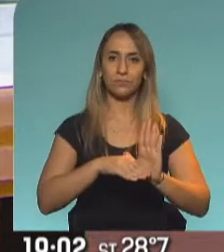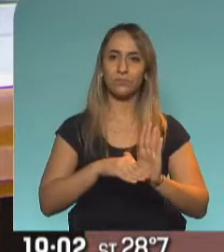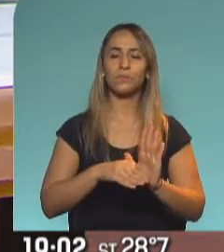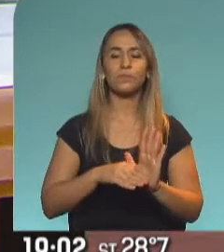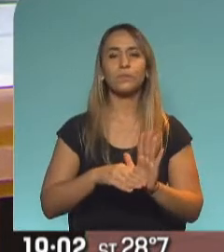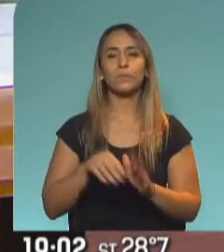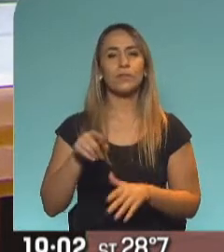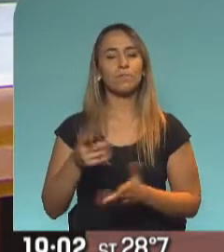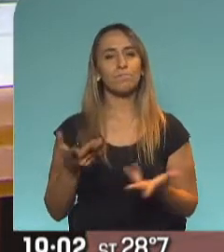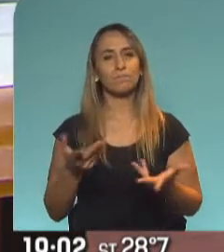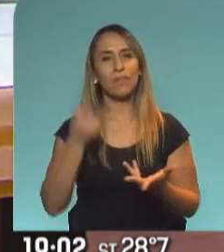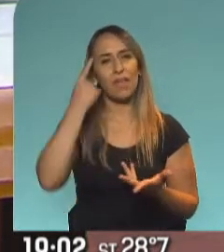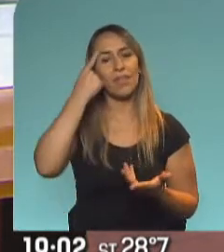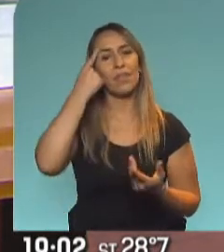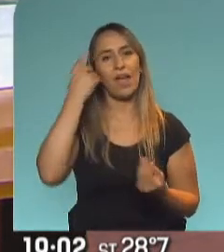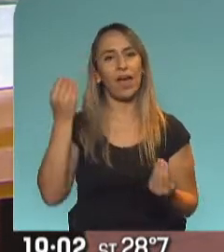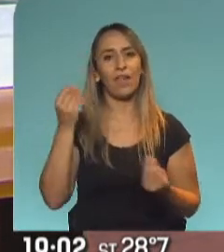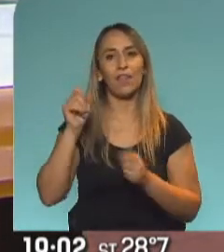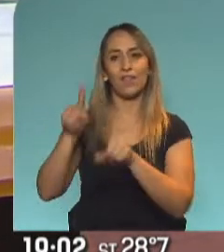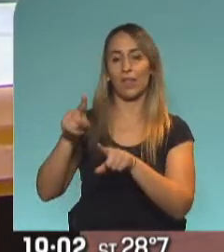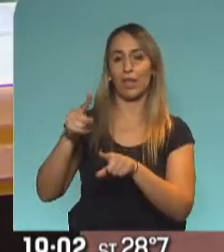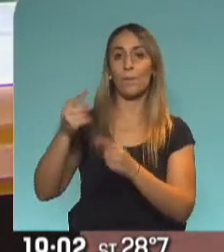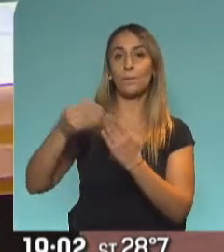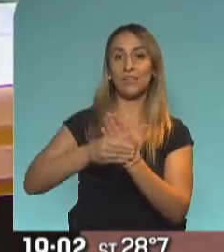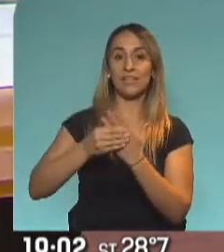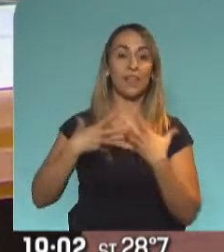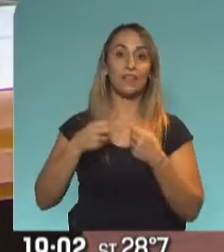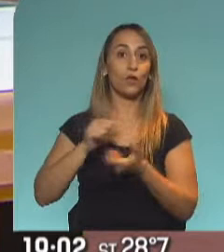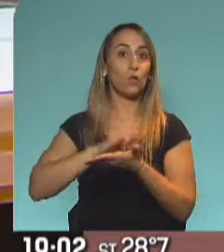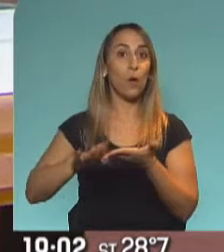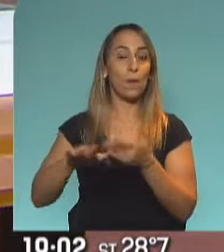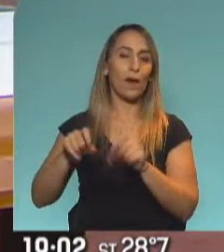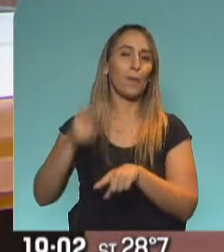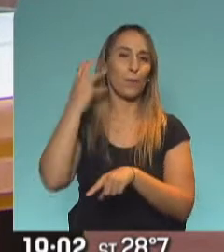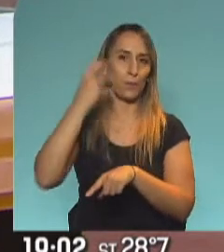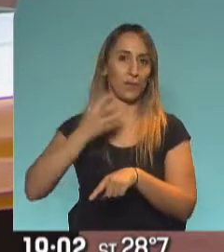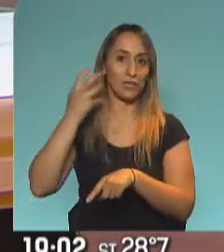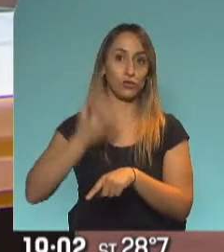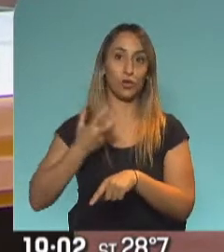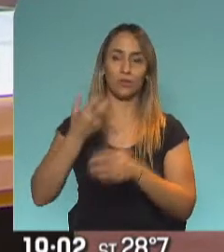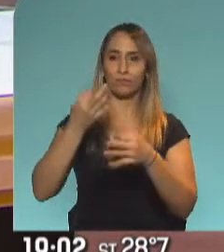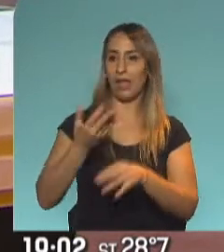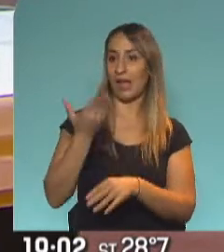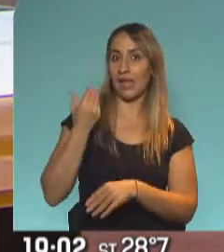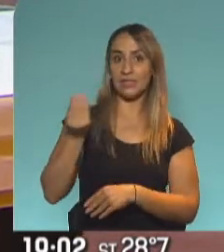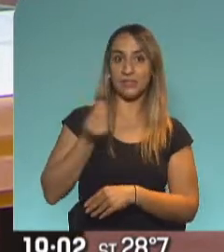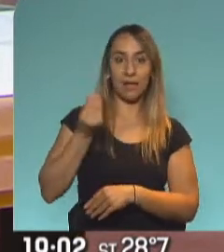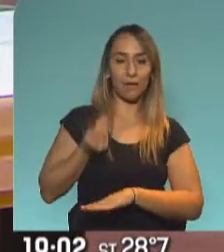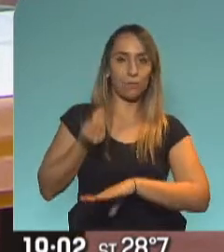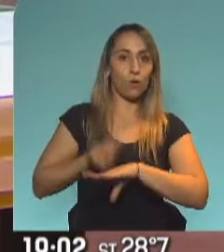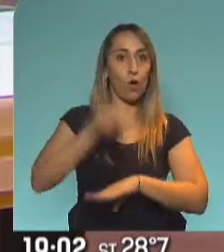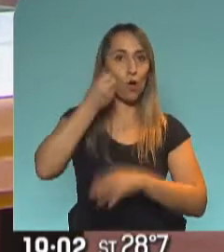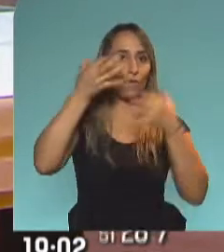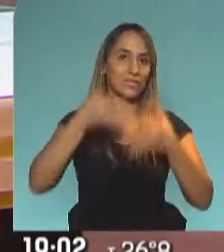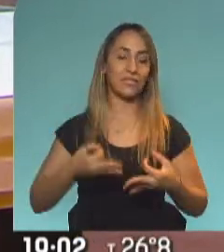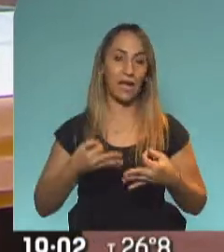recomendación o hasta incluso una idea de Carla Bisotti, la nueva ministra de Salud, que asumió formalmente el sábado, más allá de que el viernes se